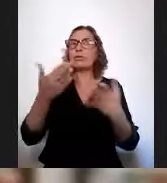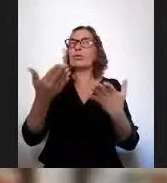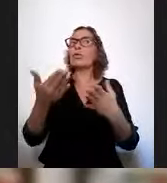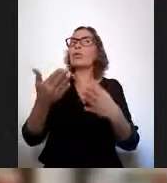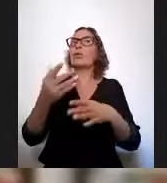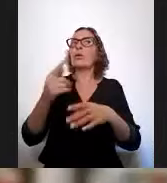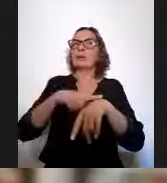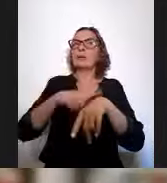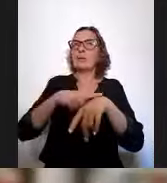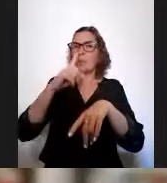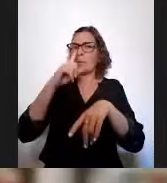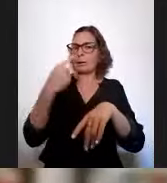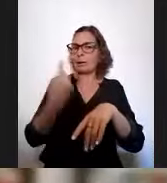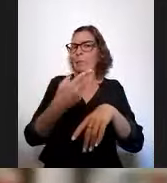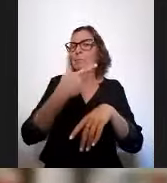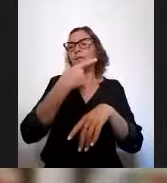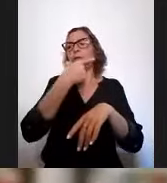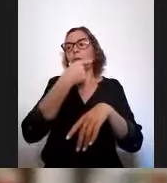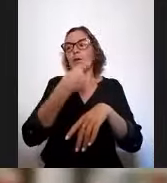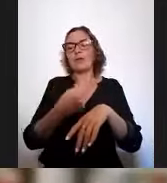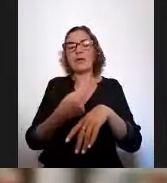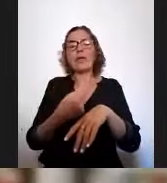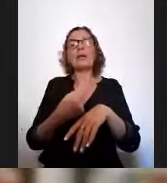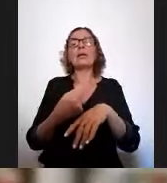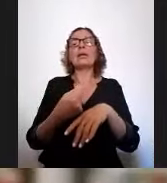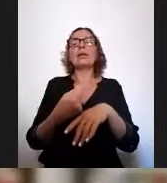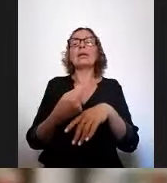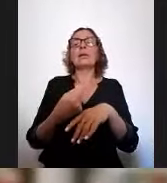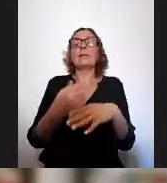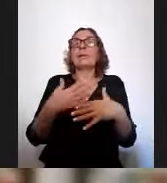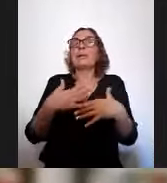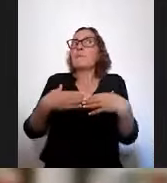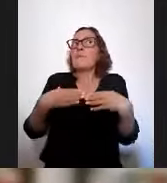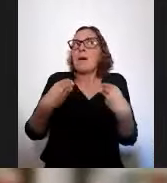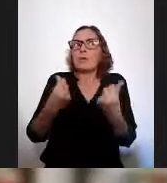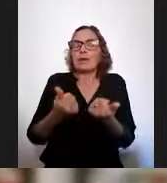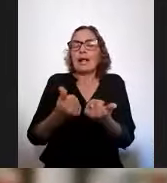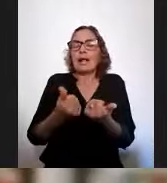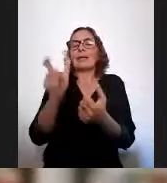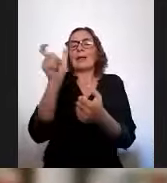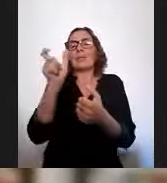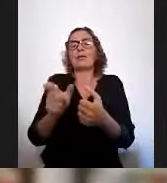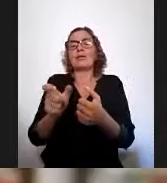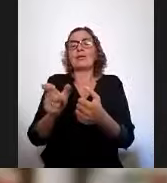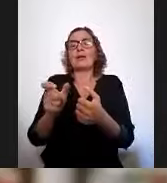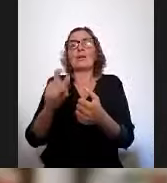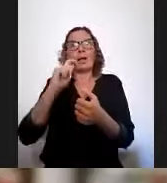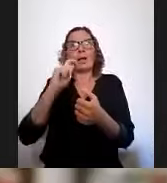más fácil, va a ser más emocionante, la gente les va a dar ganas de usar mi producto,